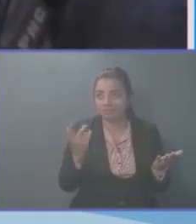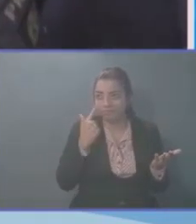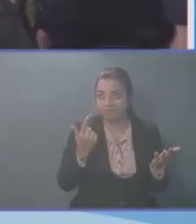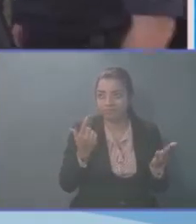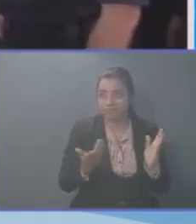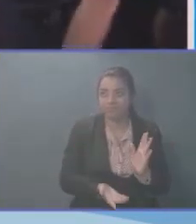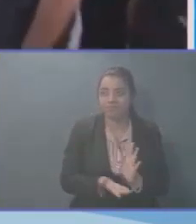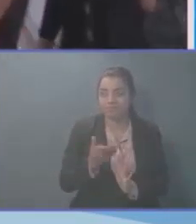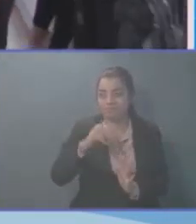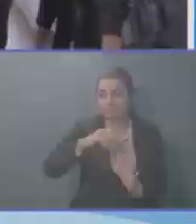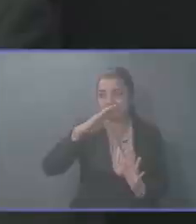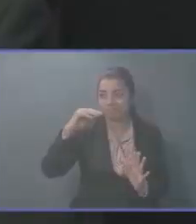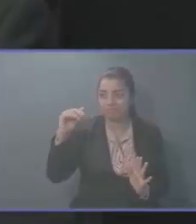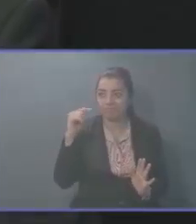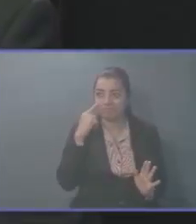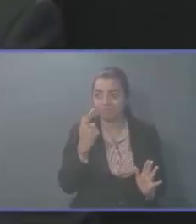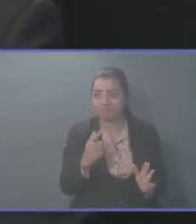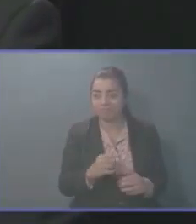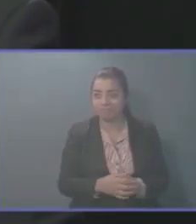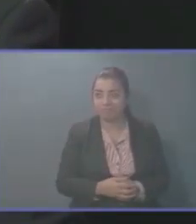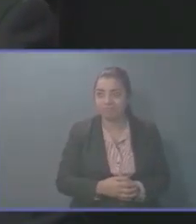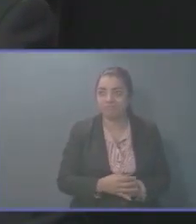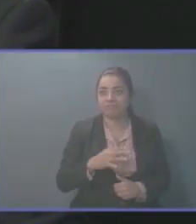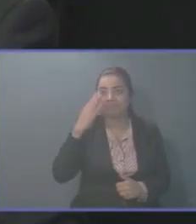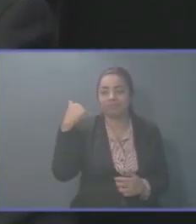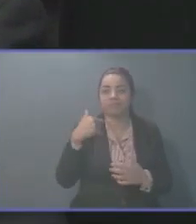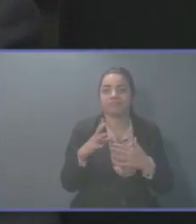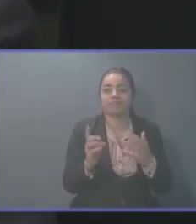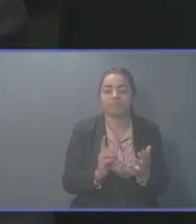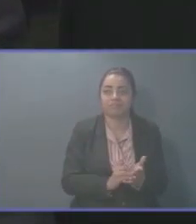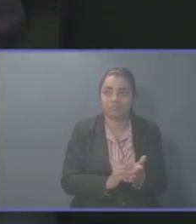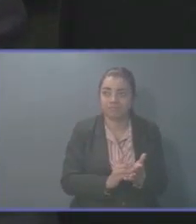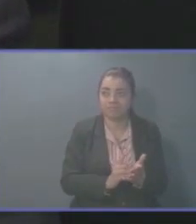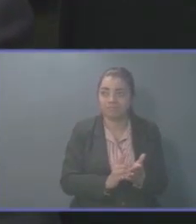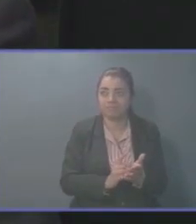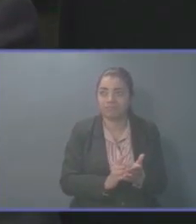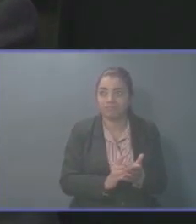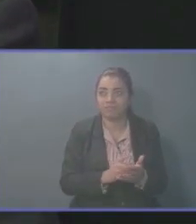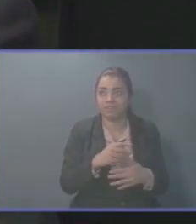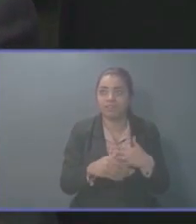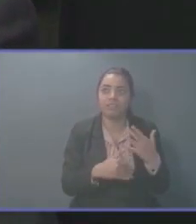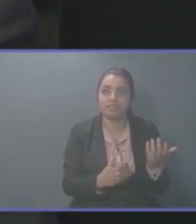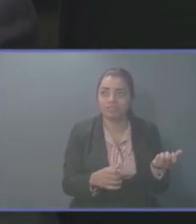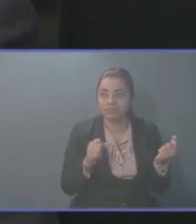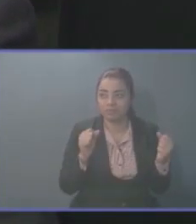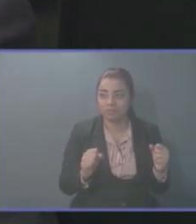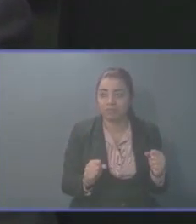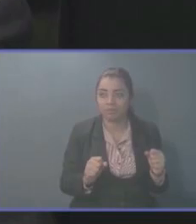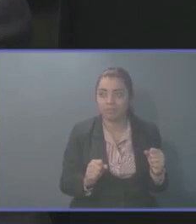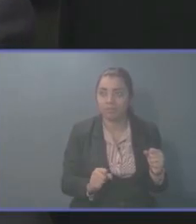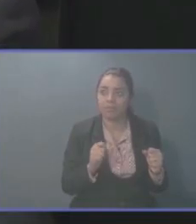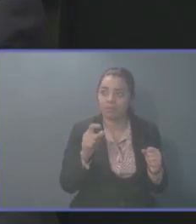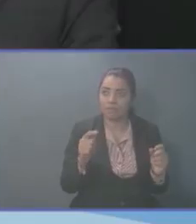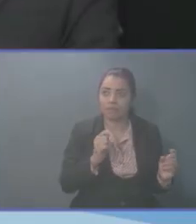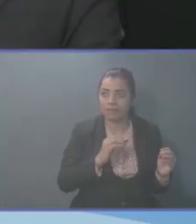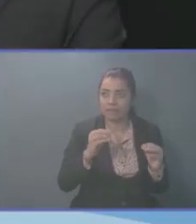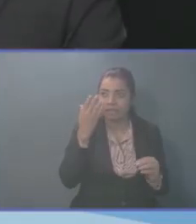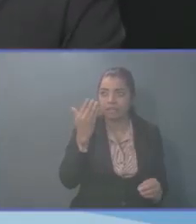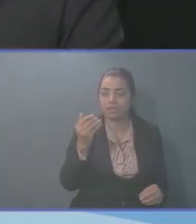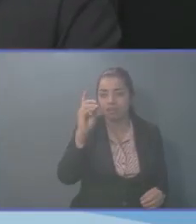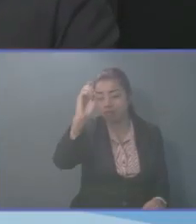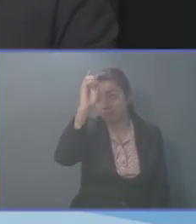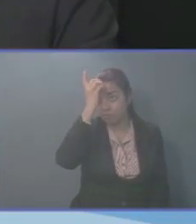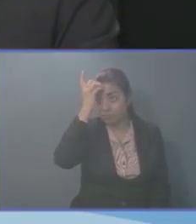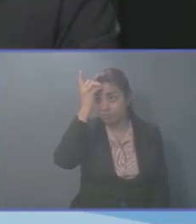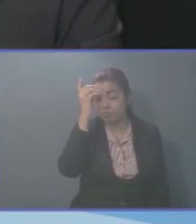país. ¿A qué le atribuye, diputada, que haya finalizado o que se haya dado esta acción el día domingo?